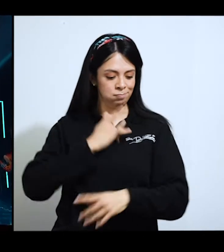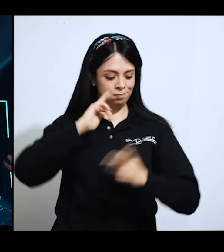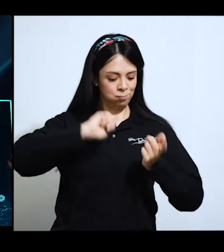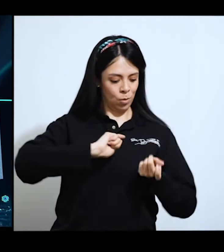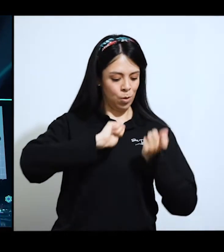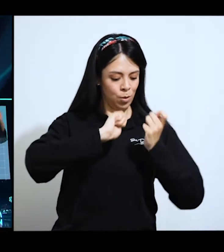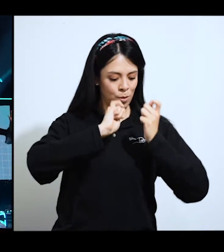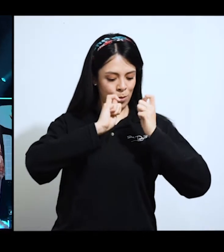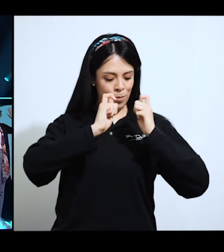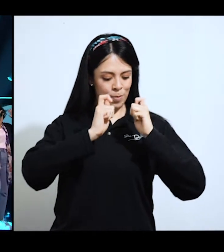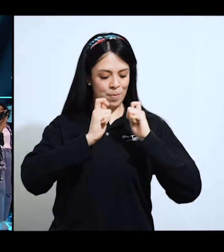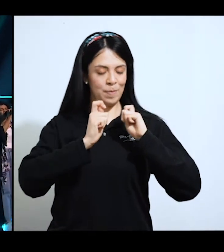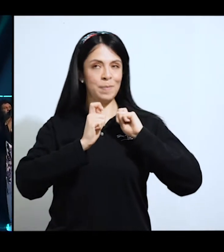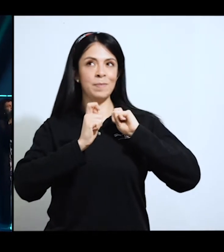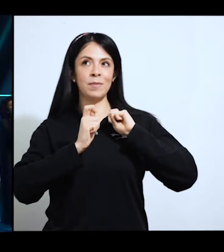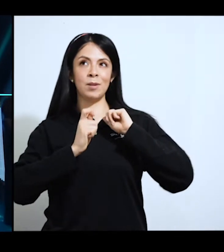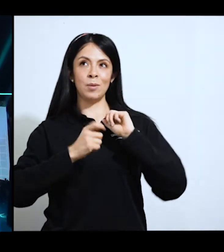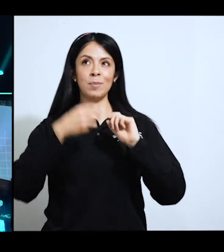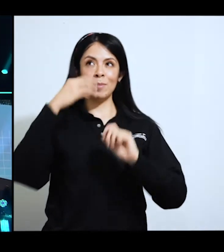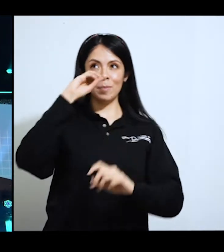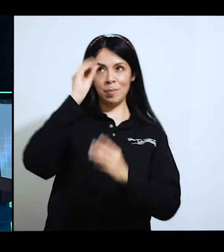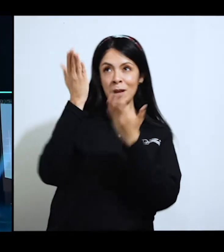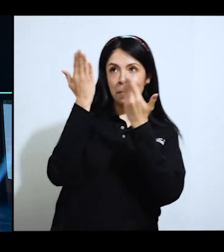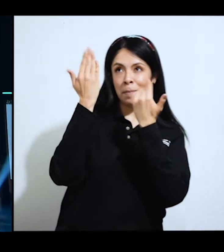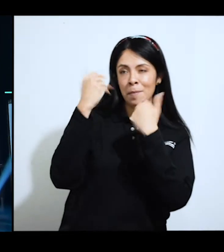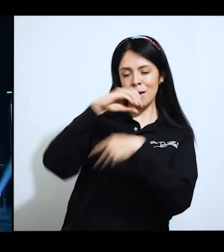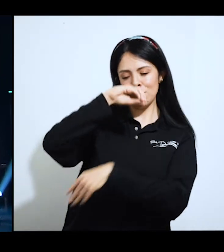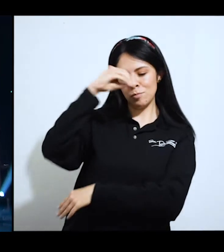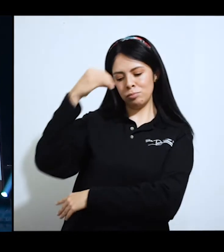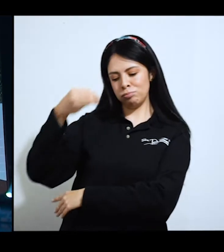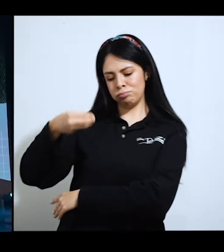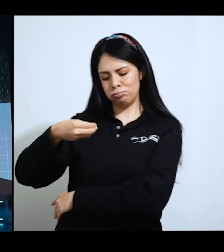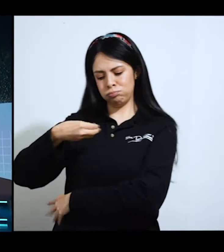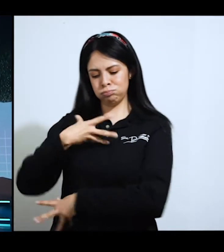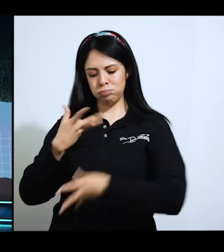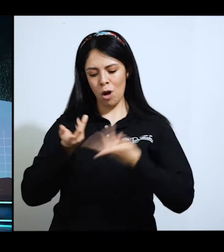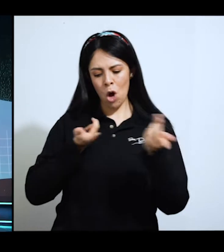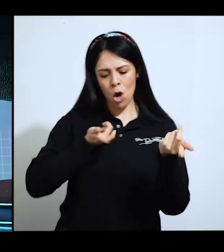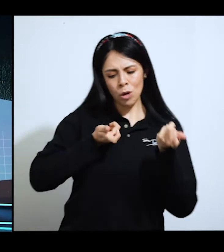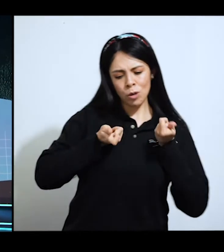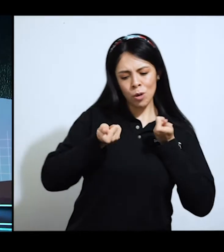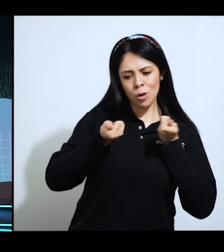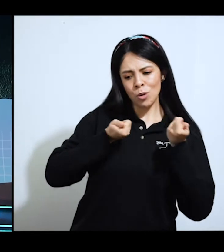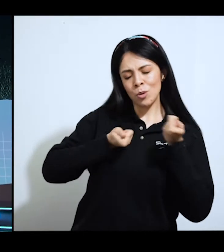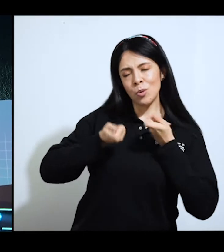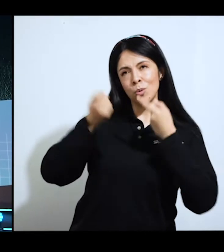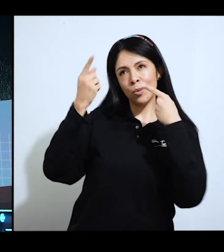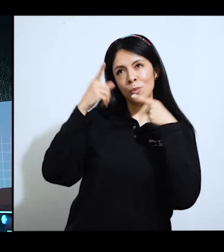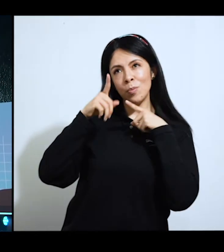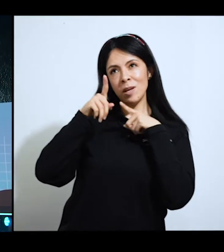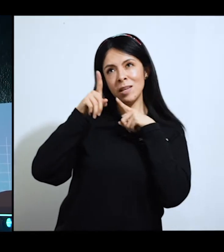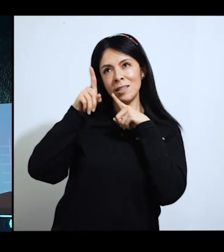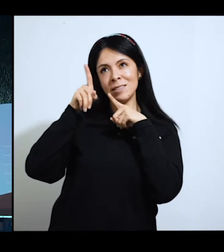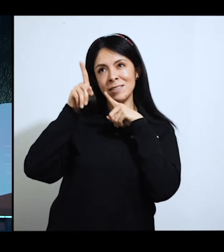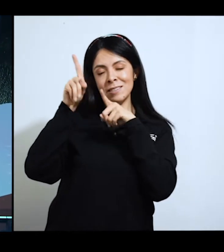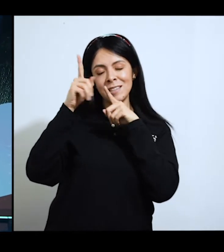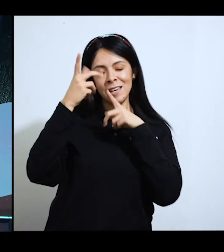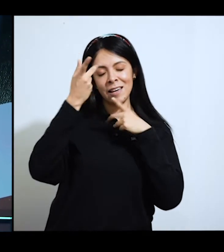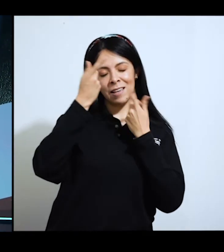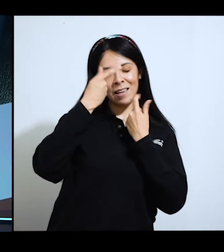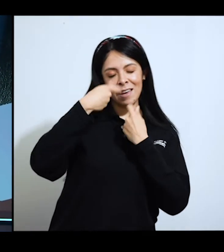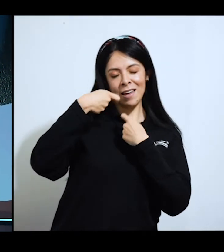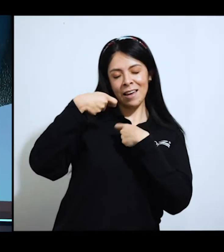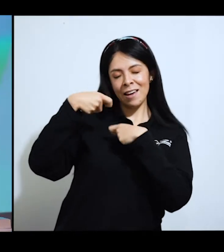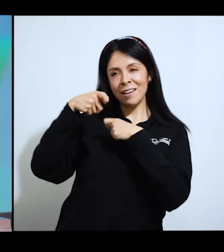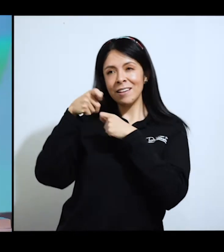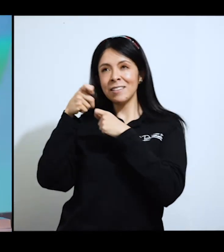Tu espíritu me transformó, ven, sopla en mí, toma